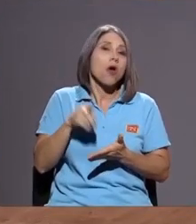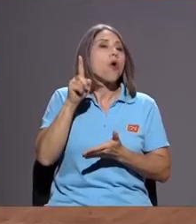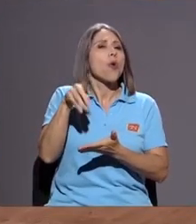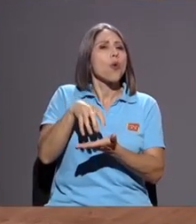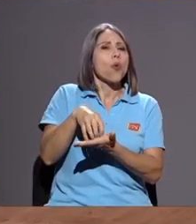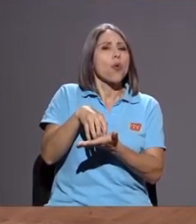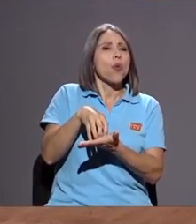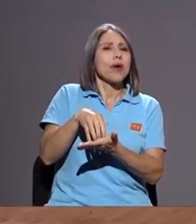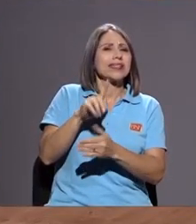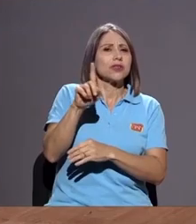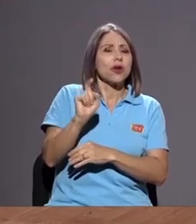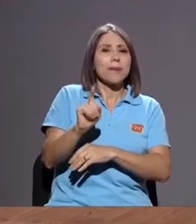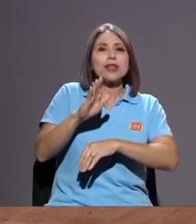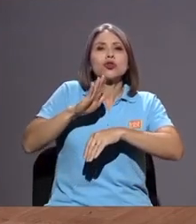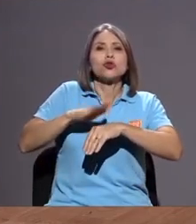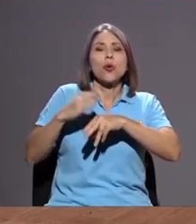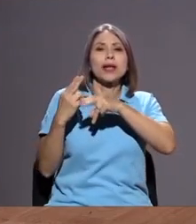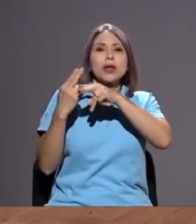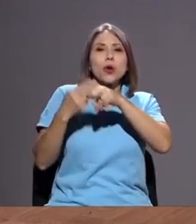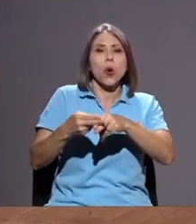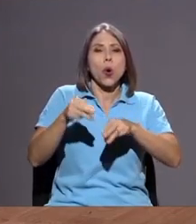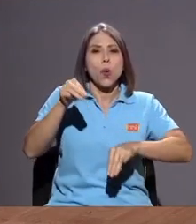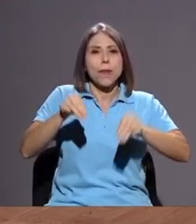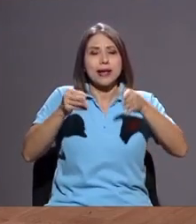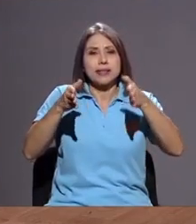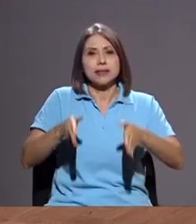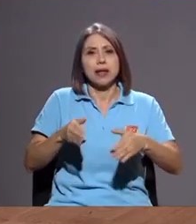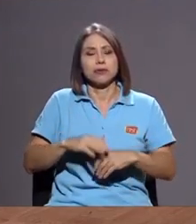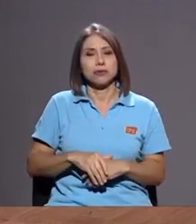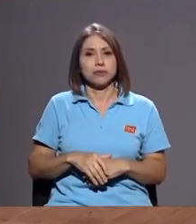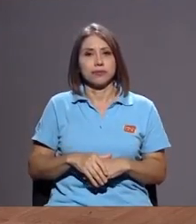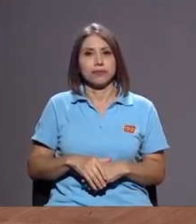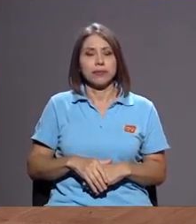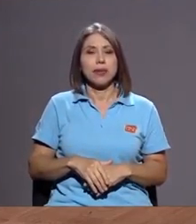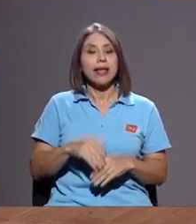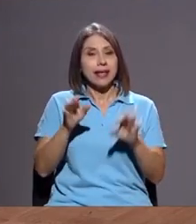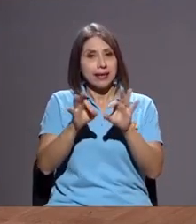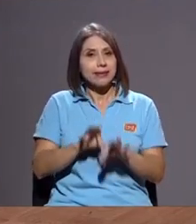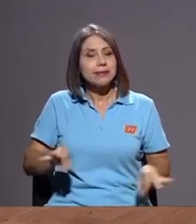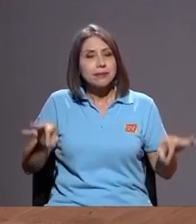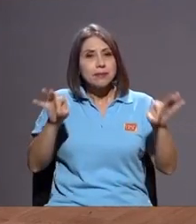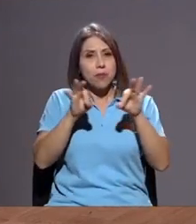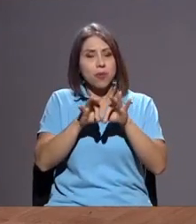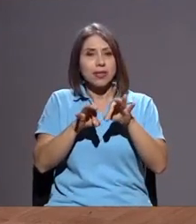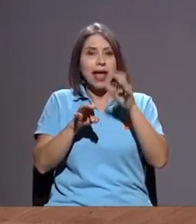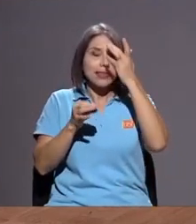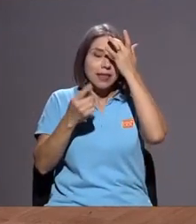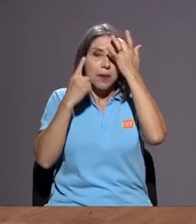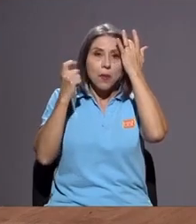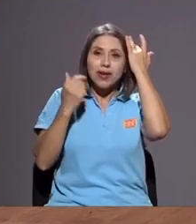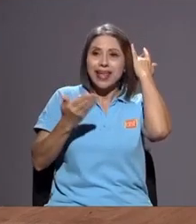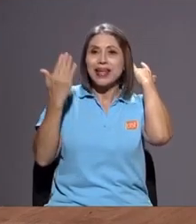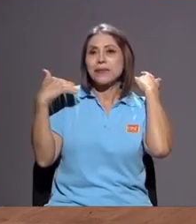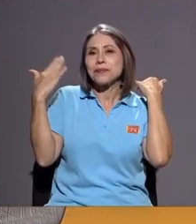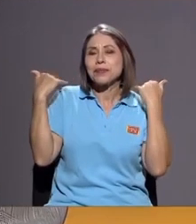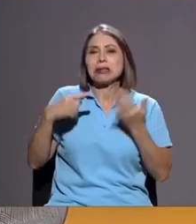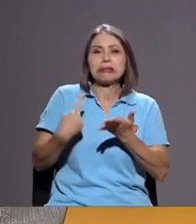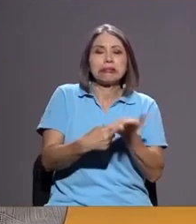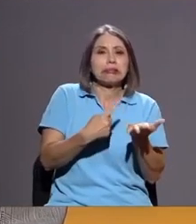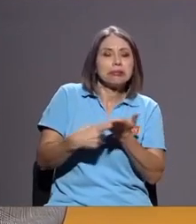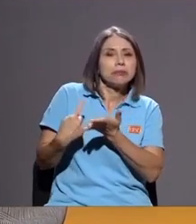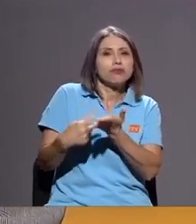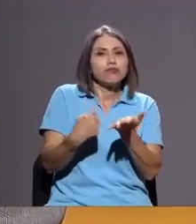del nombramiento de los magistrados. Y aquí es importante que hubo discusión en este tema,